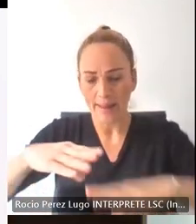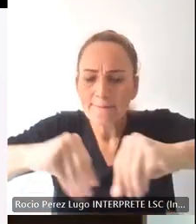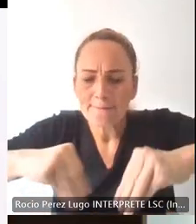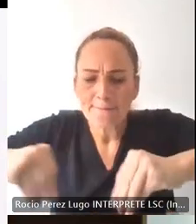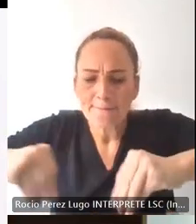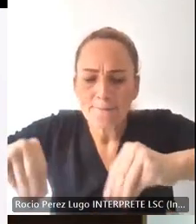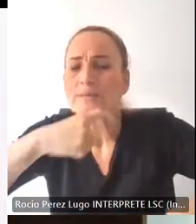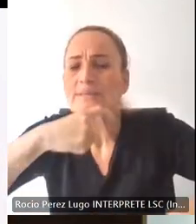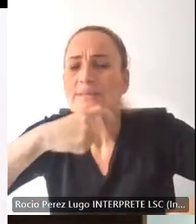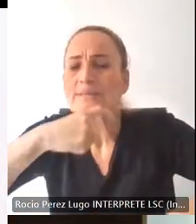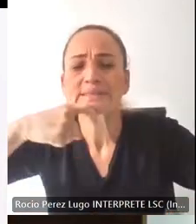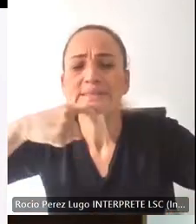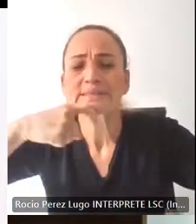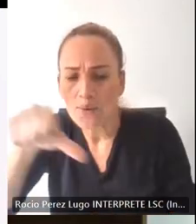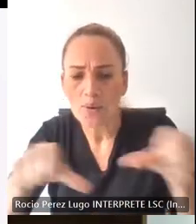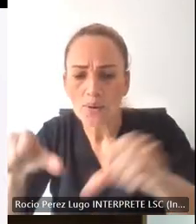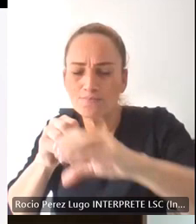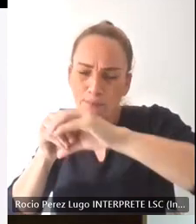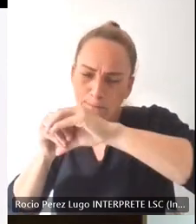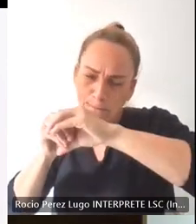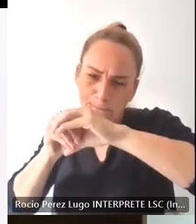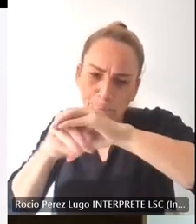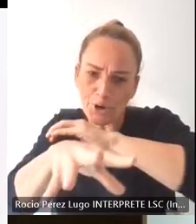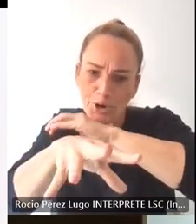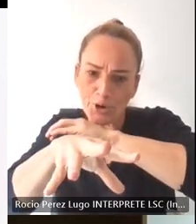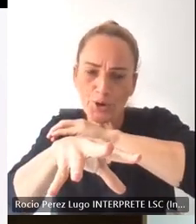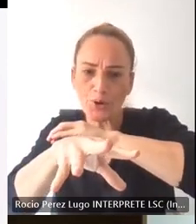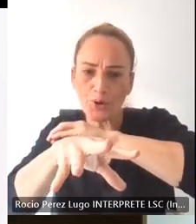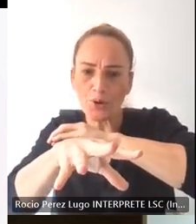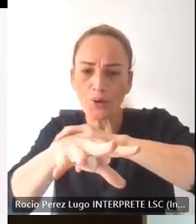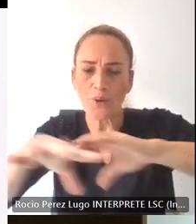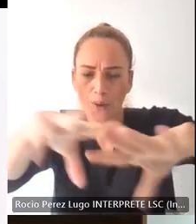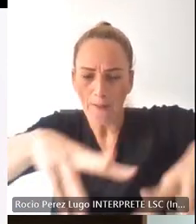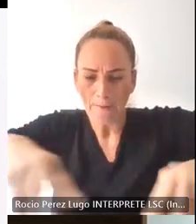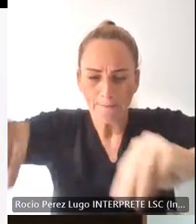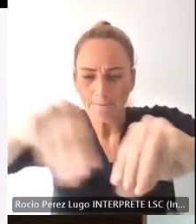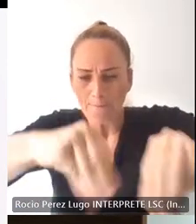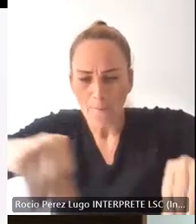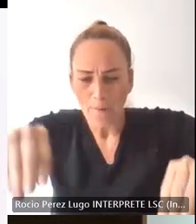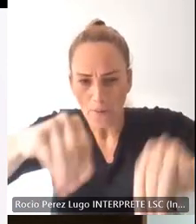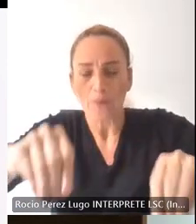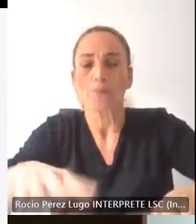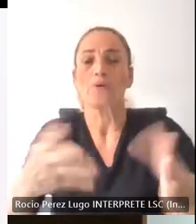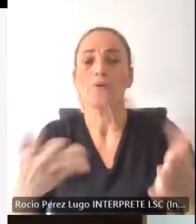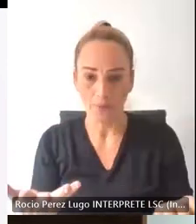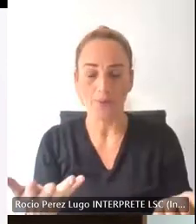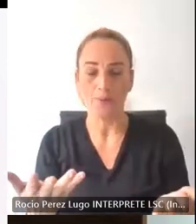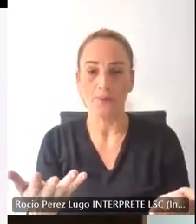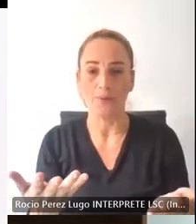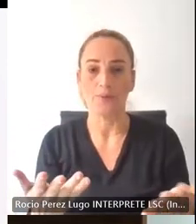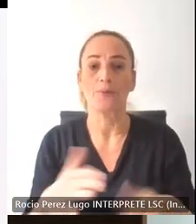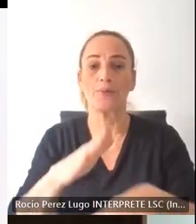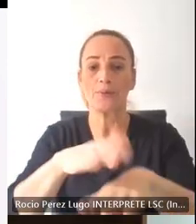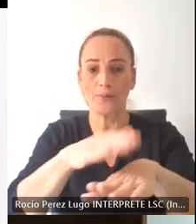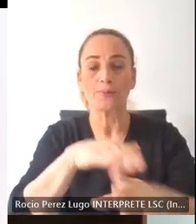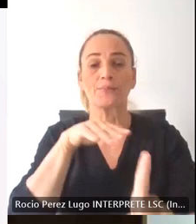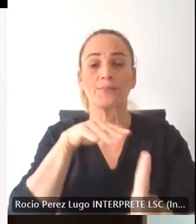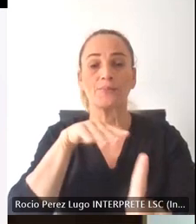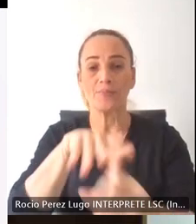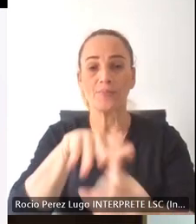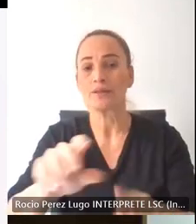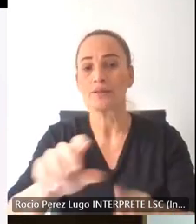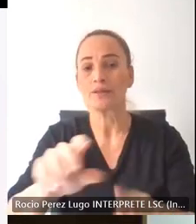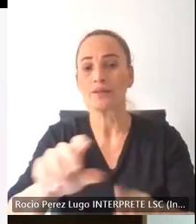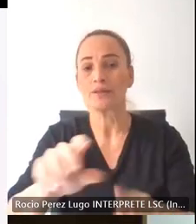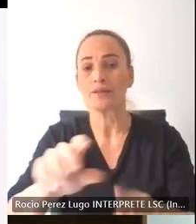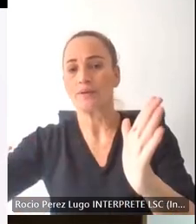que también cuando se dispara todo lo que haya en el lugar queda cubierto de polvo e incluso puede llegar a afectar otros equipos que